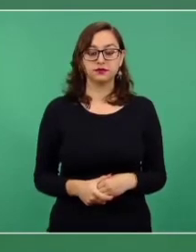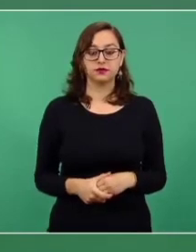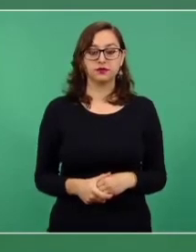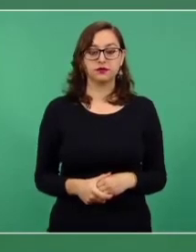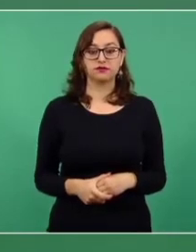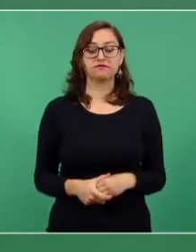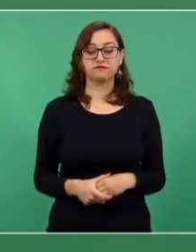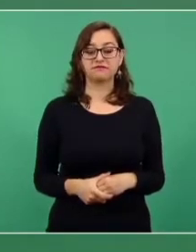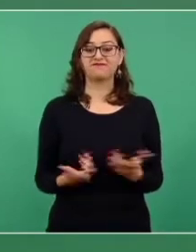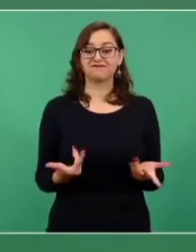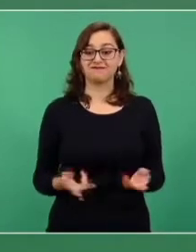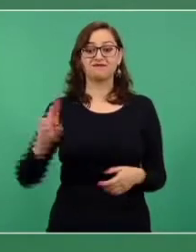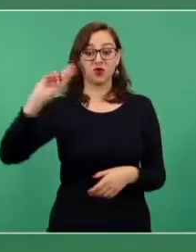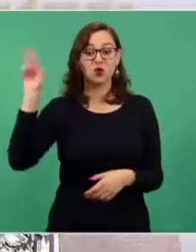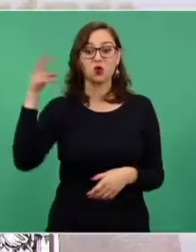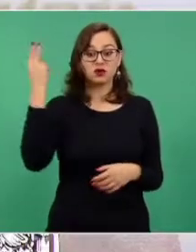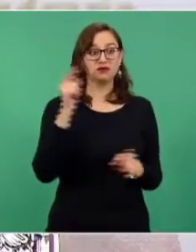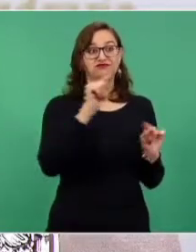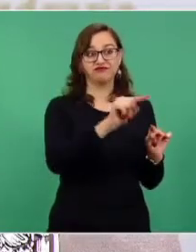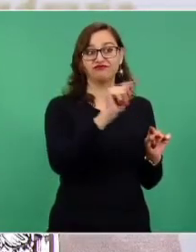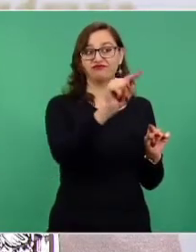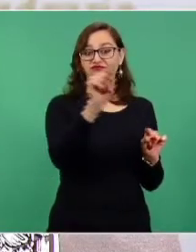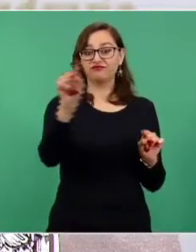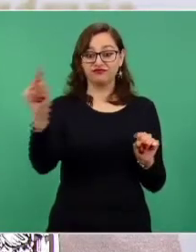Es el caso de varias universidades